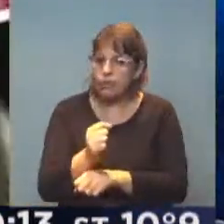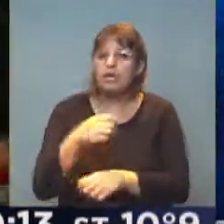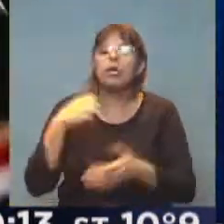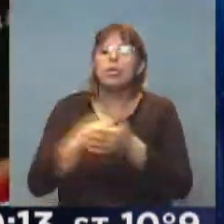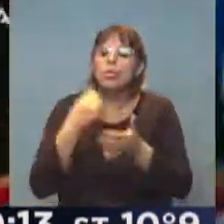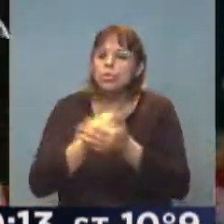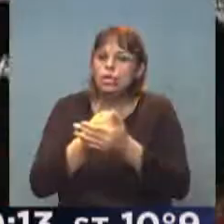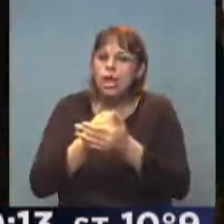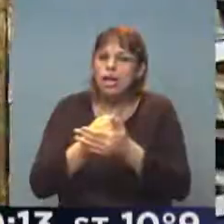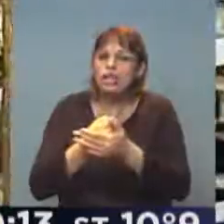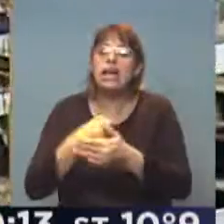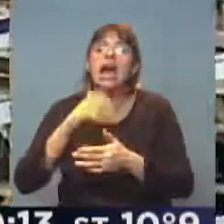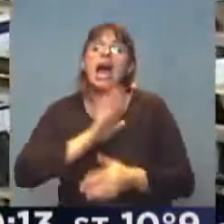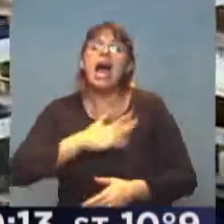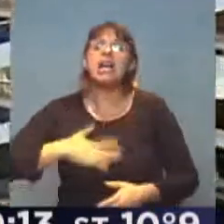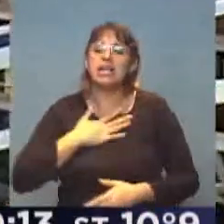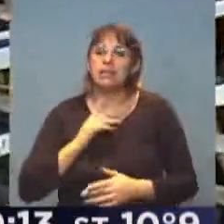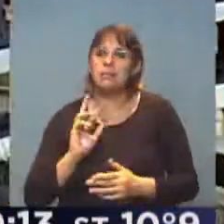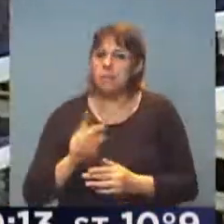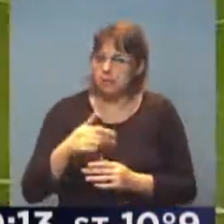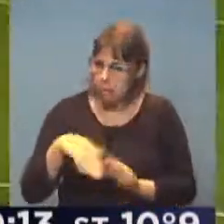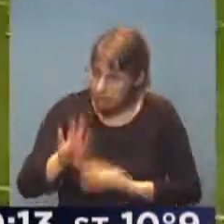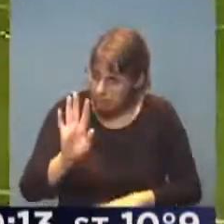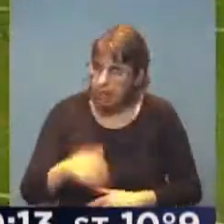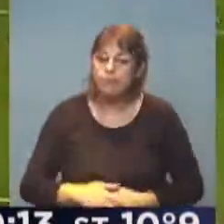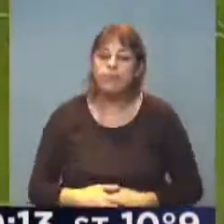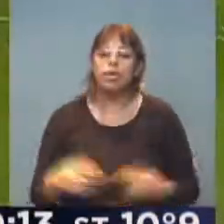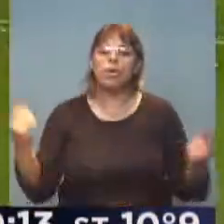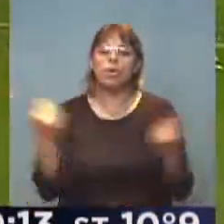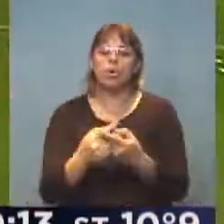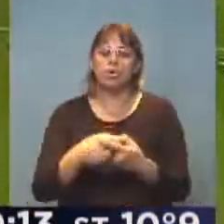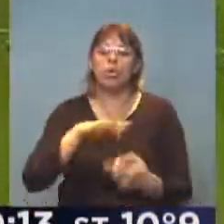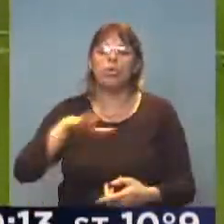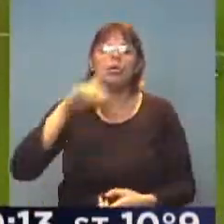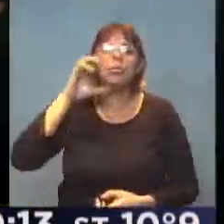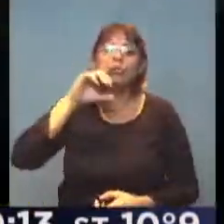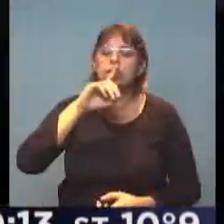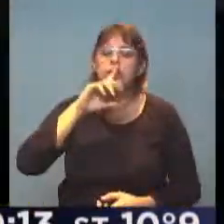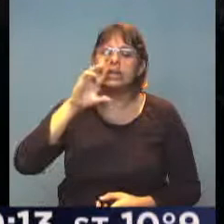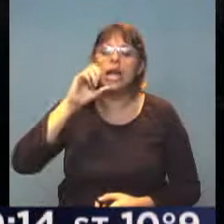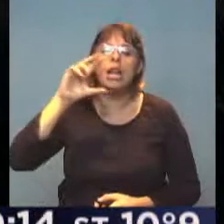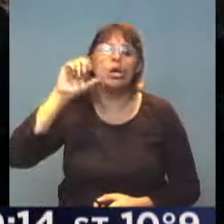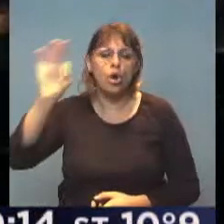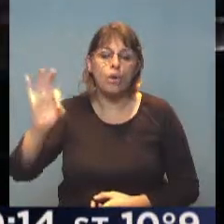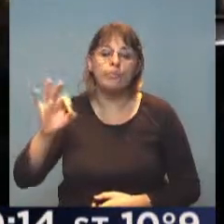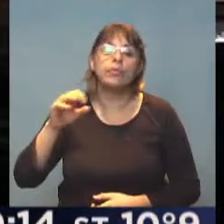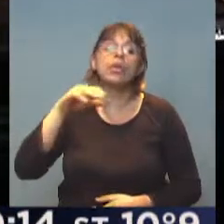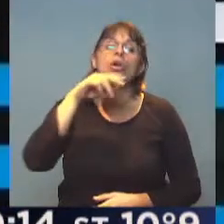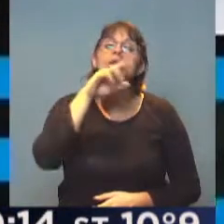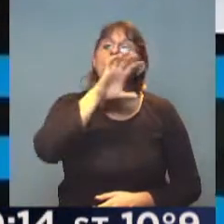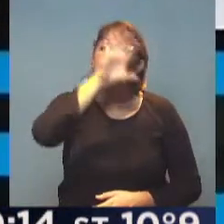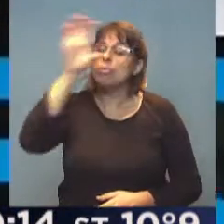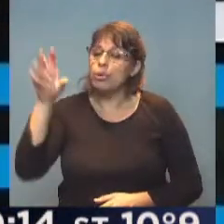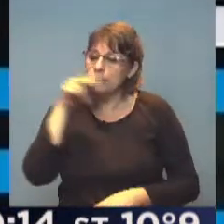Argentinos, que está a un solo paso el equipo de la Paternal, se enfrentaron en Cultralcó, sí, en la provincia de Neuquén,